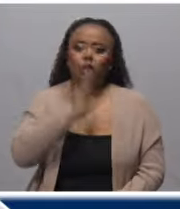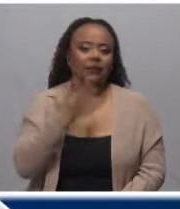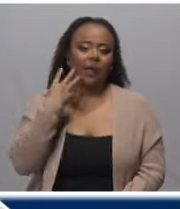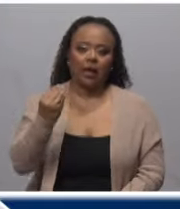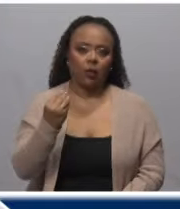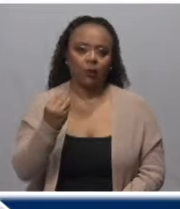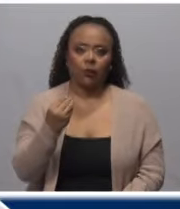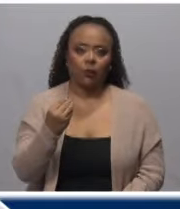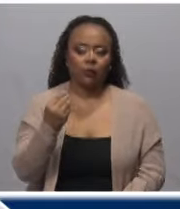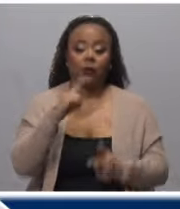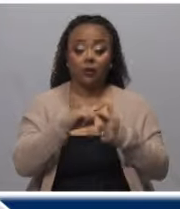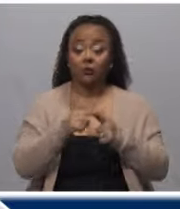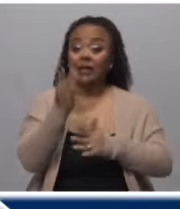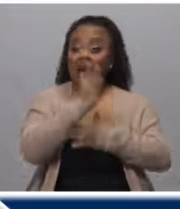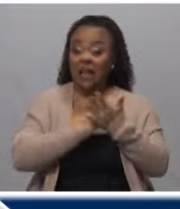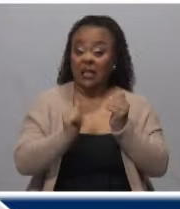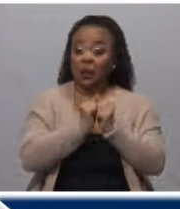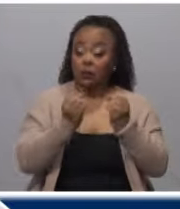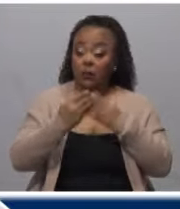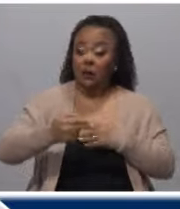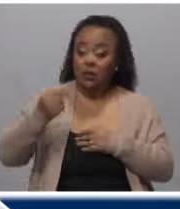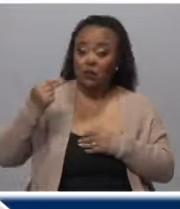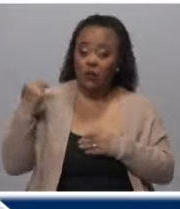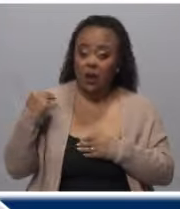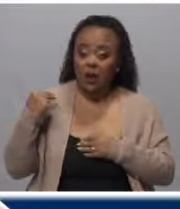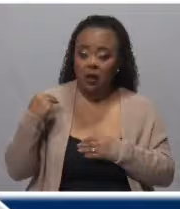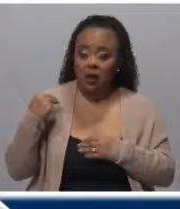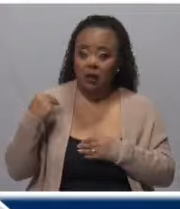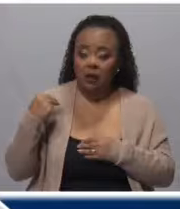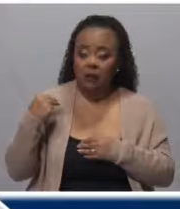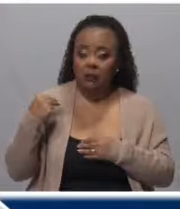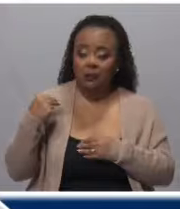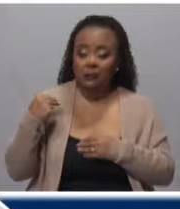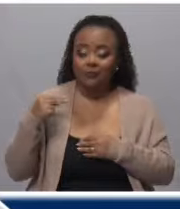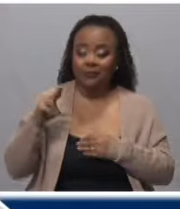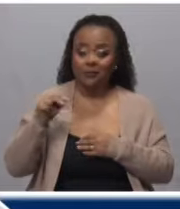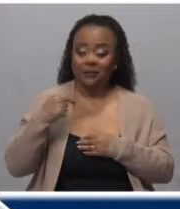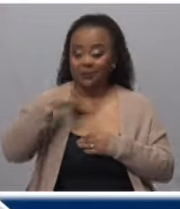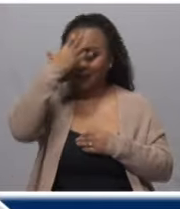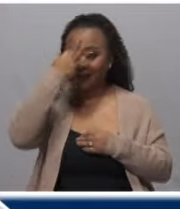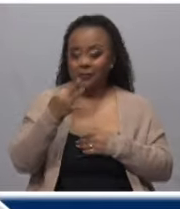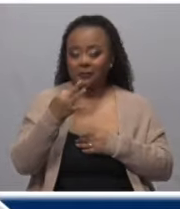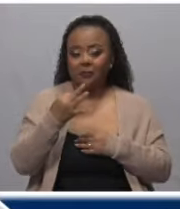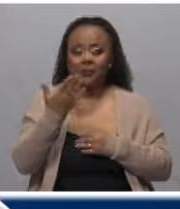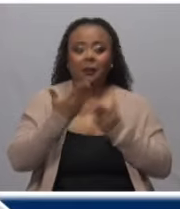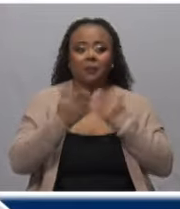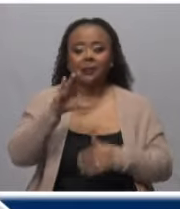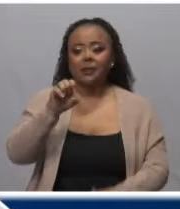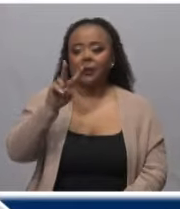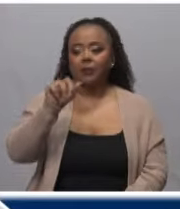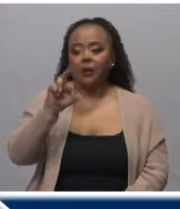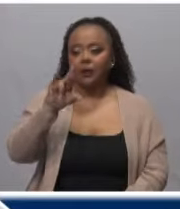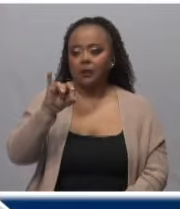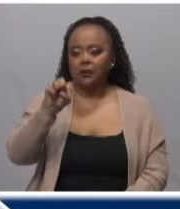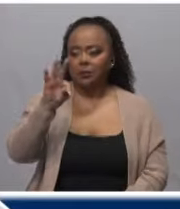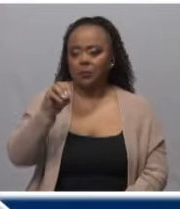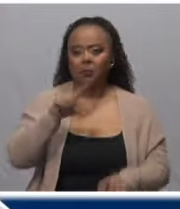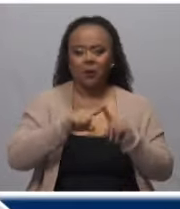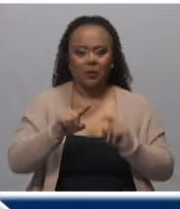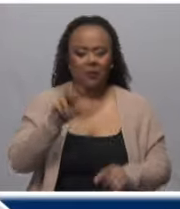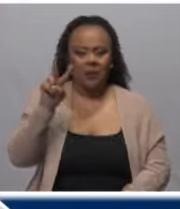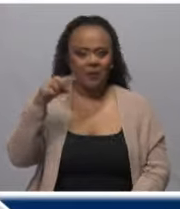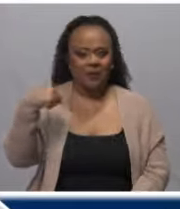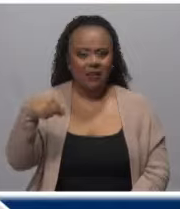prisa entonces alguien con tanta historia eh No creo que el más cercano fue evisto pero lo de Vladimir